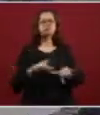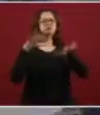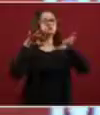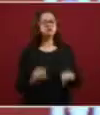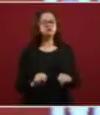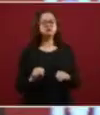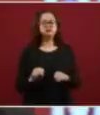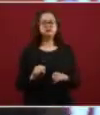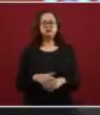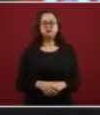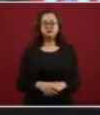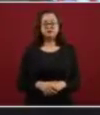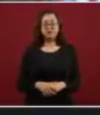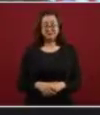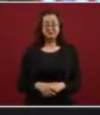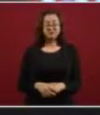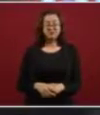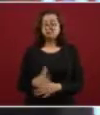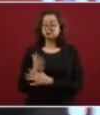Y cuando se reparte